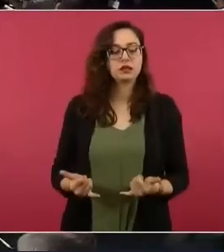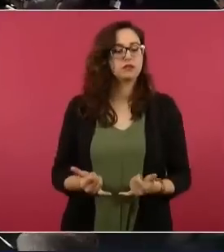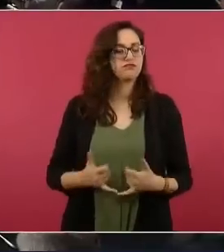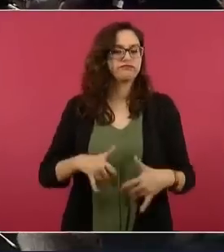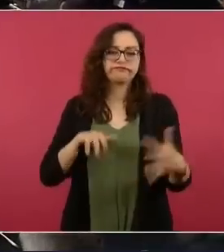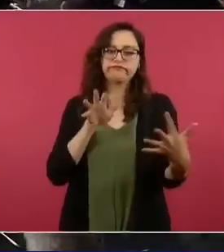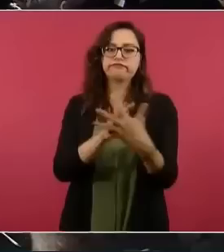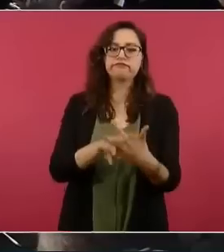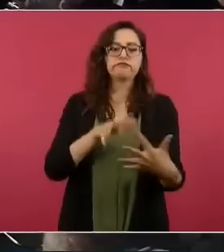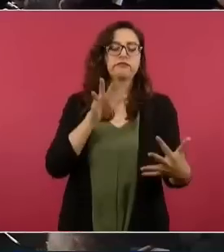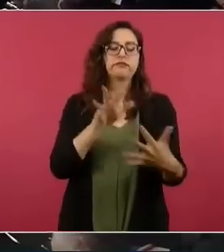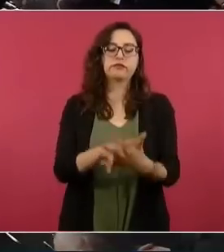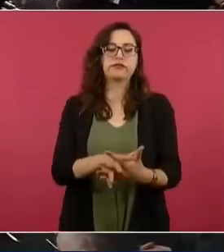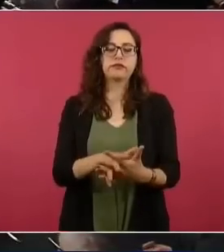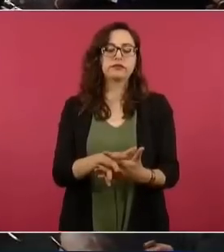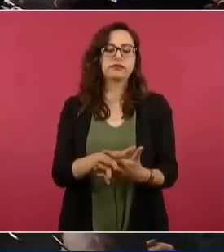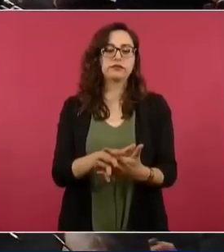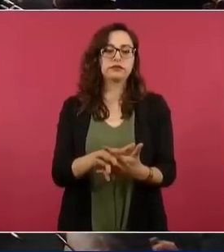peones.